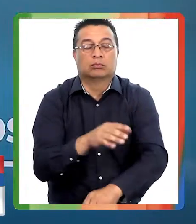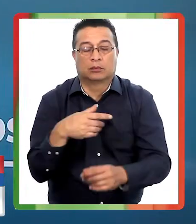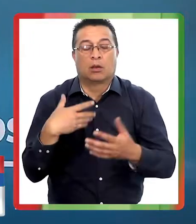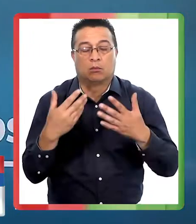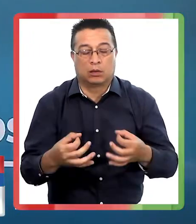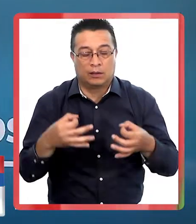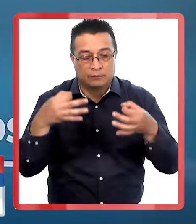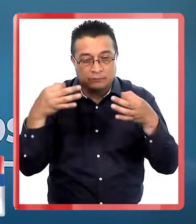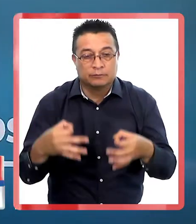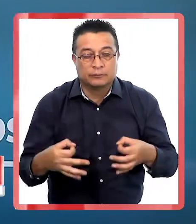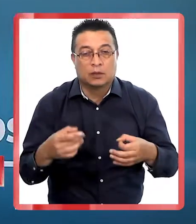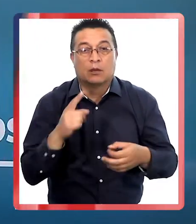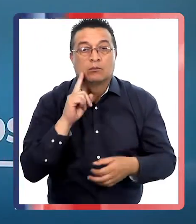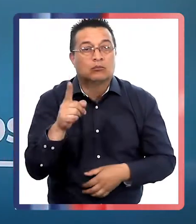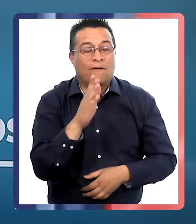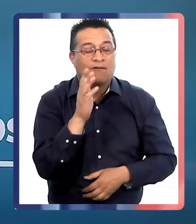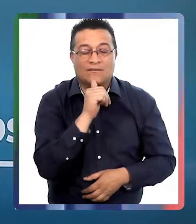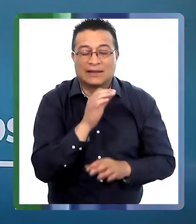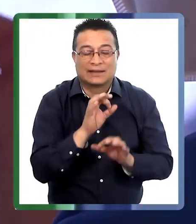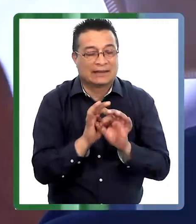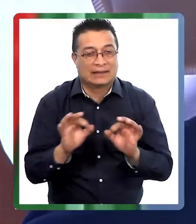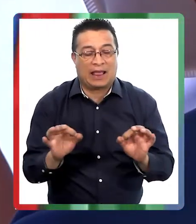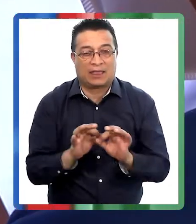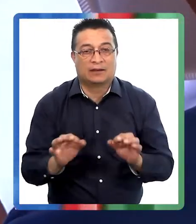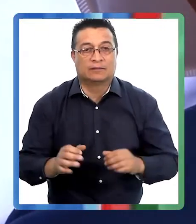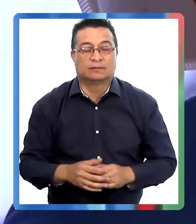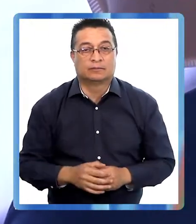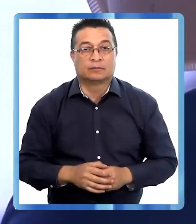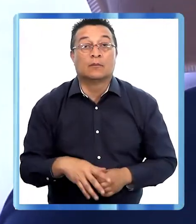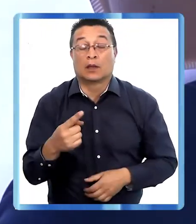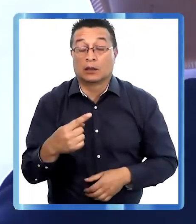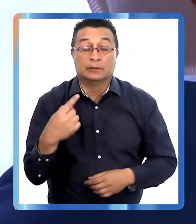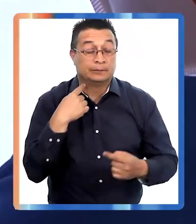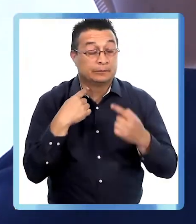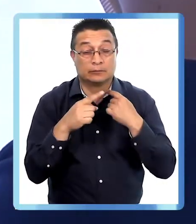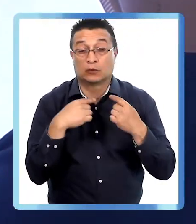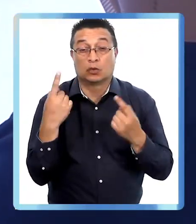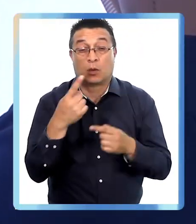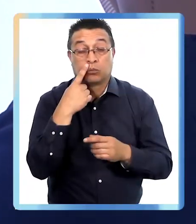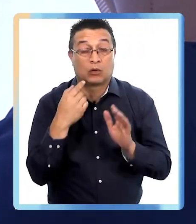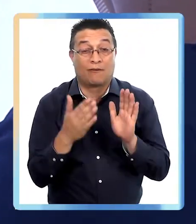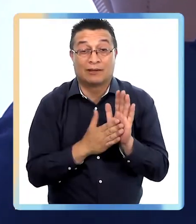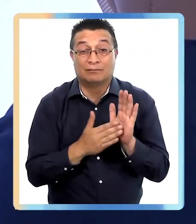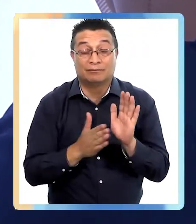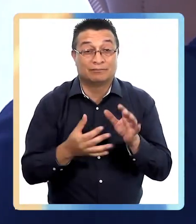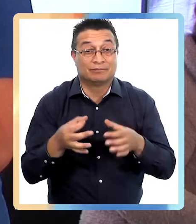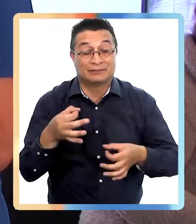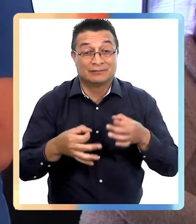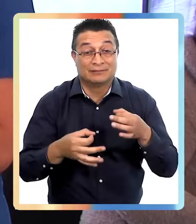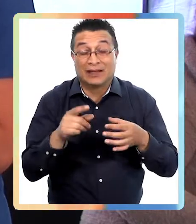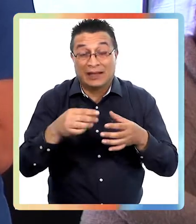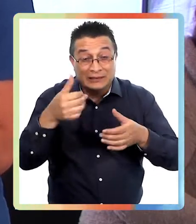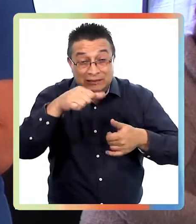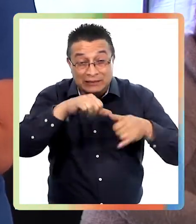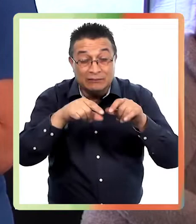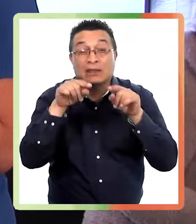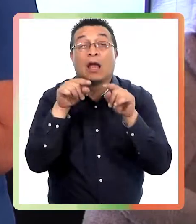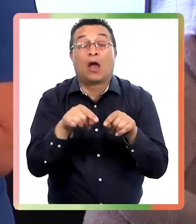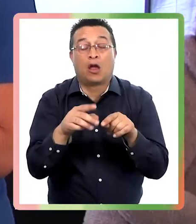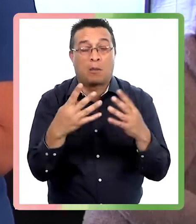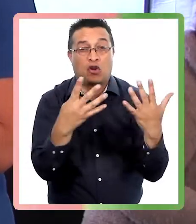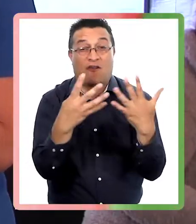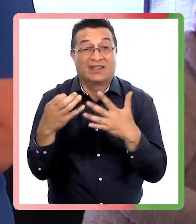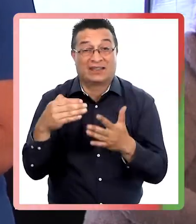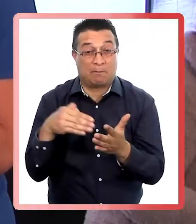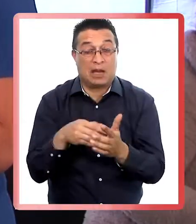darnos certeza de que a nadie le va a faltar una cama. A pesar de toda la evidencia científica, todavía hay casi 900.000 personas que